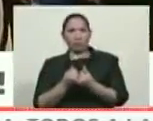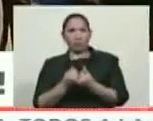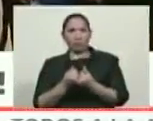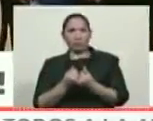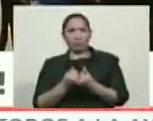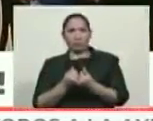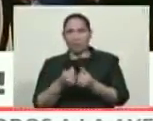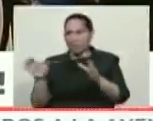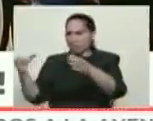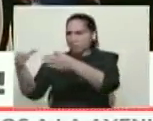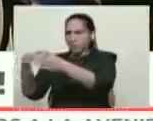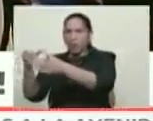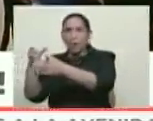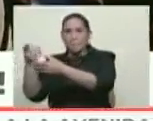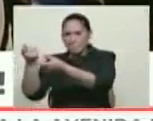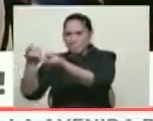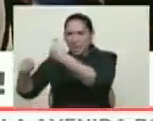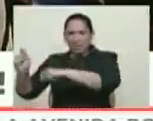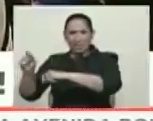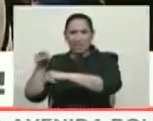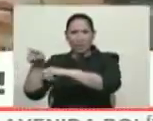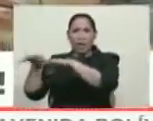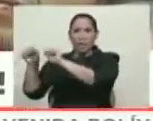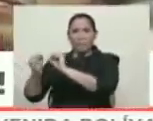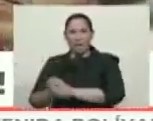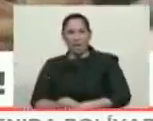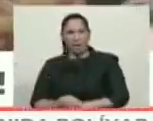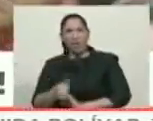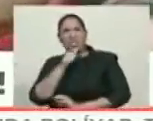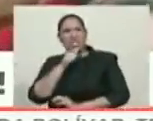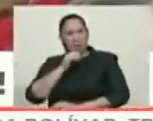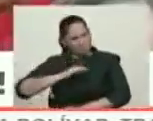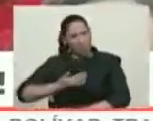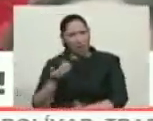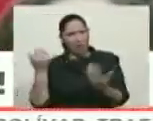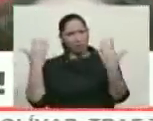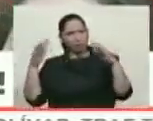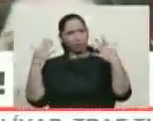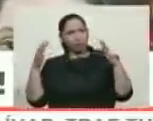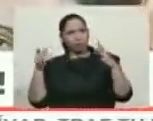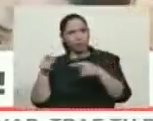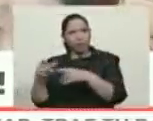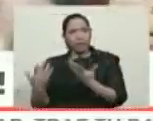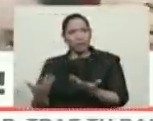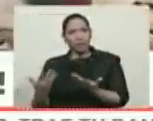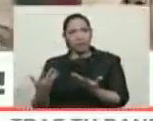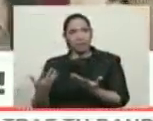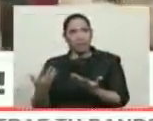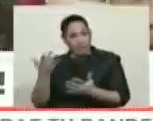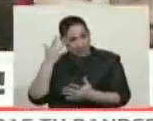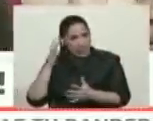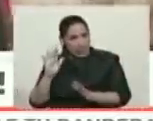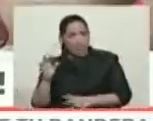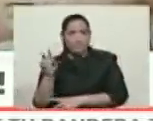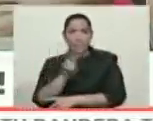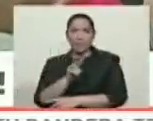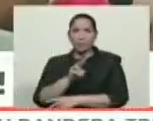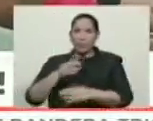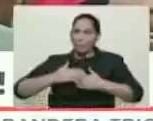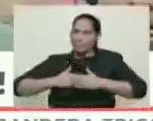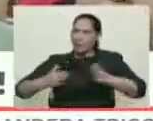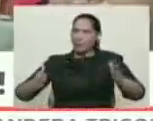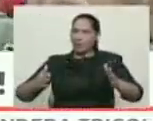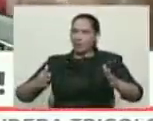unos apátridas vendidos? ¿Quién puede aplaudir eso? ¿Creen que Venezuela va a permitir